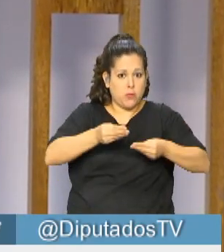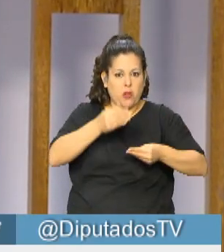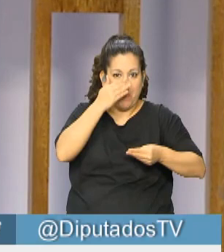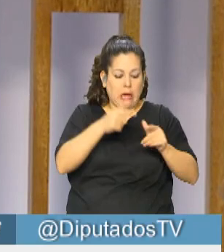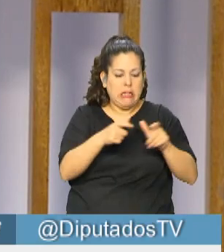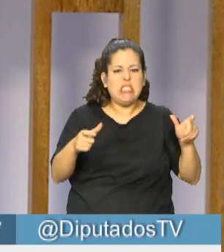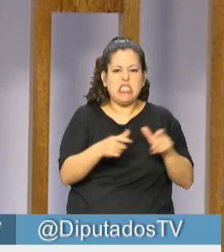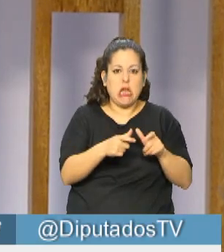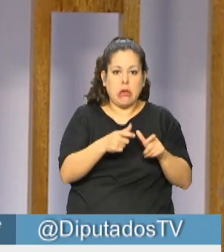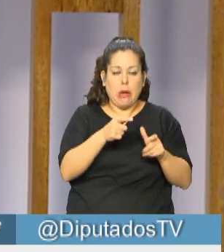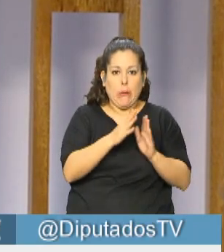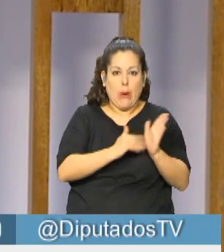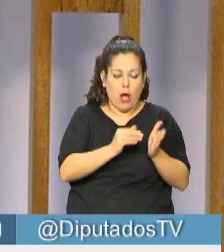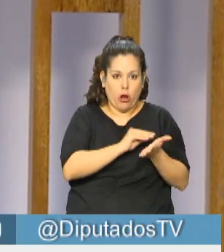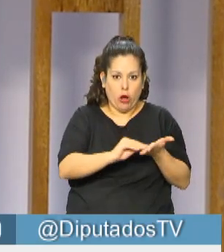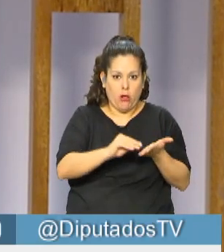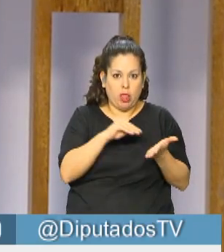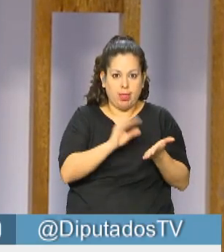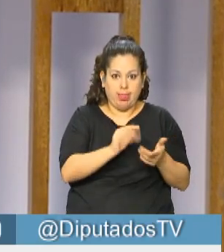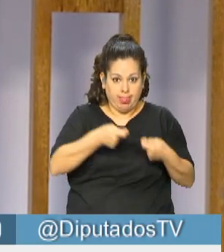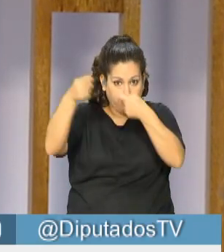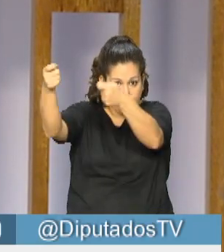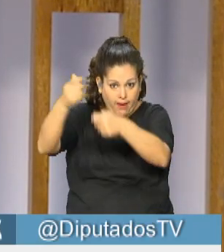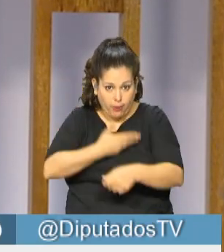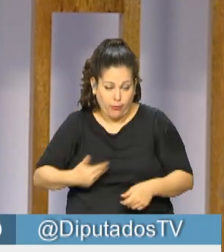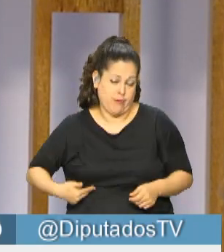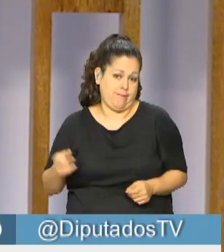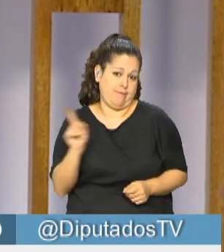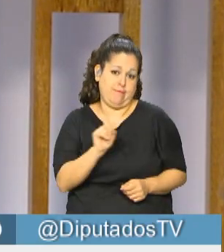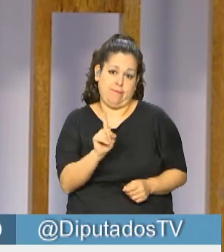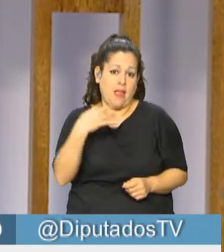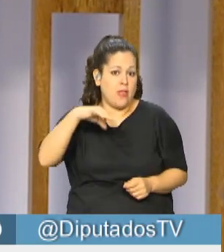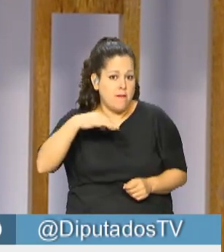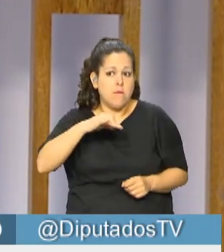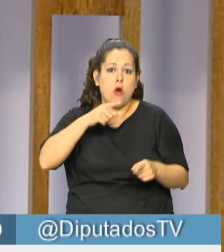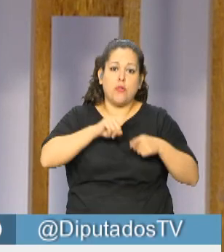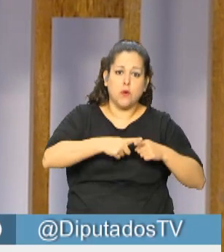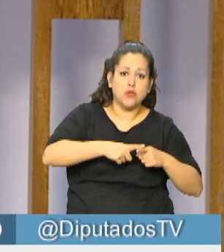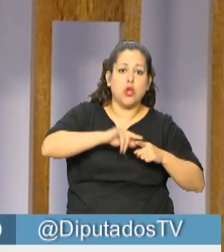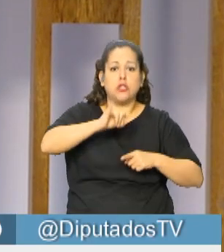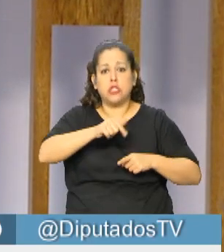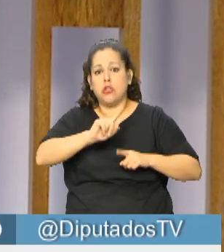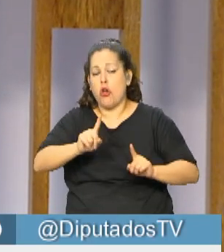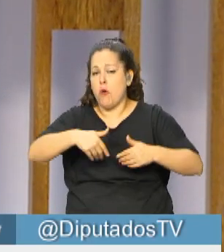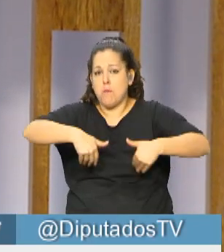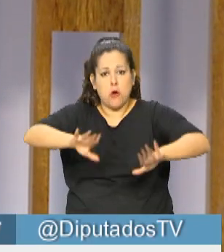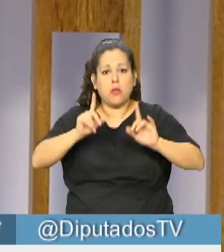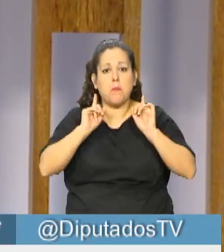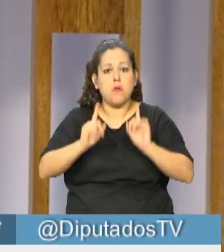Entonces, vuelvo a insistir, a mí me parece que podemos tener discusiones sí o no, pero cuando se contrajo el compromiso con el Fondo